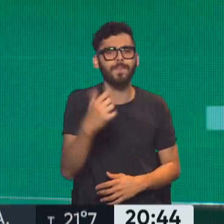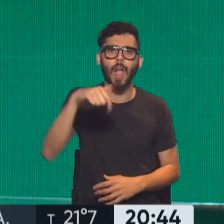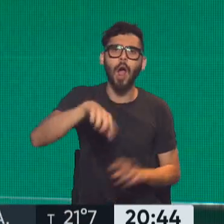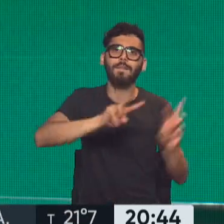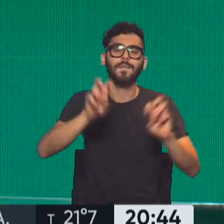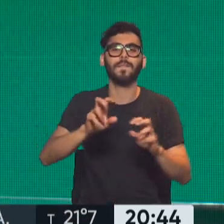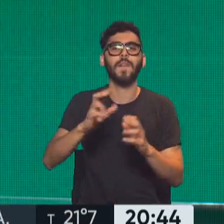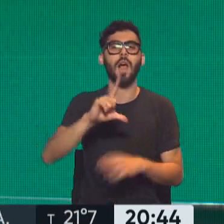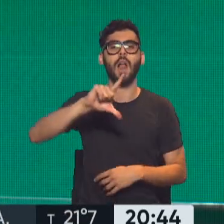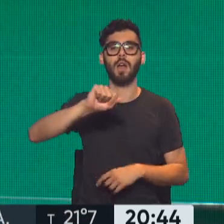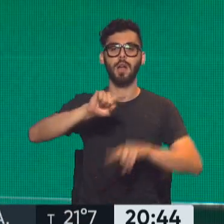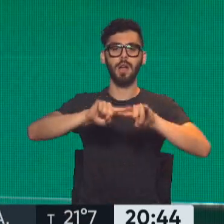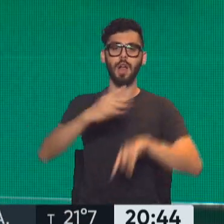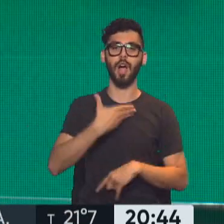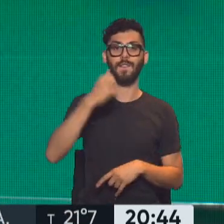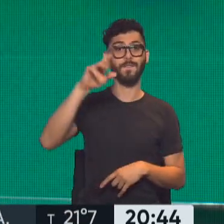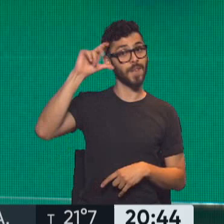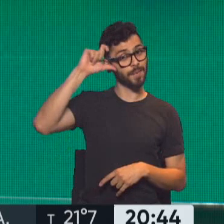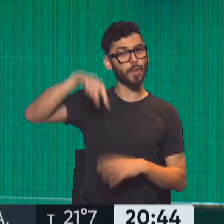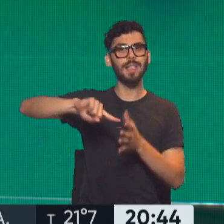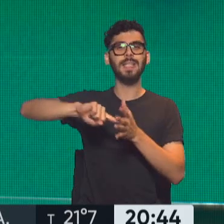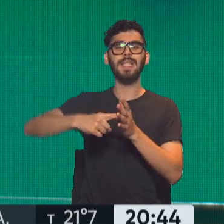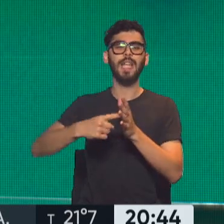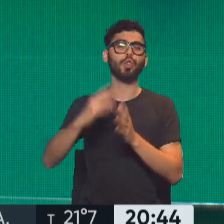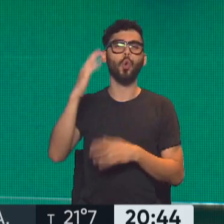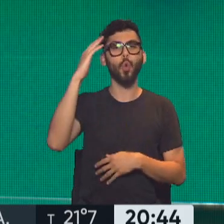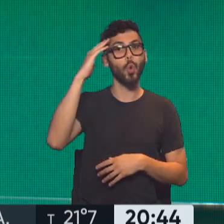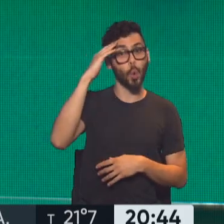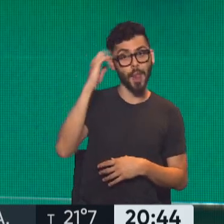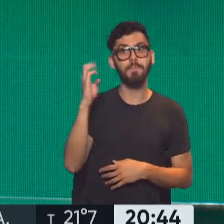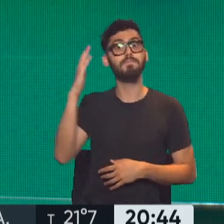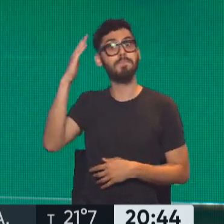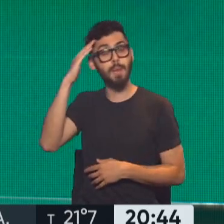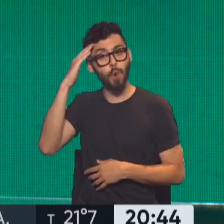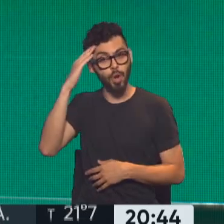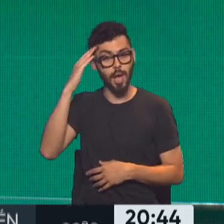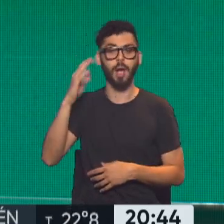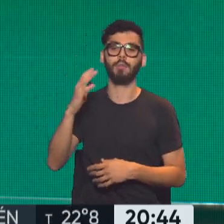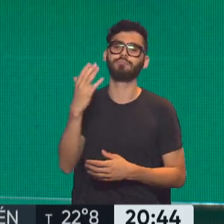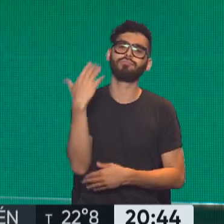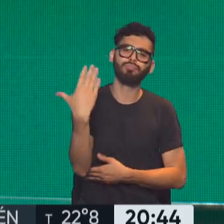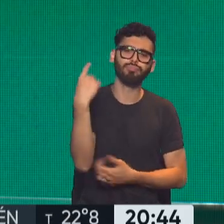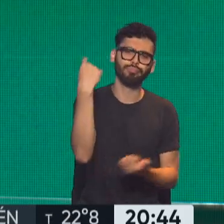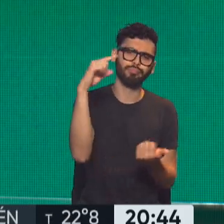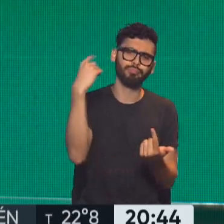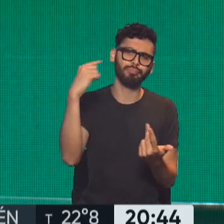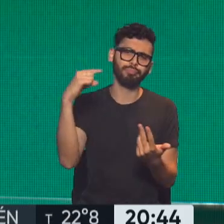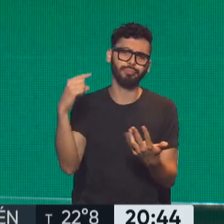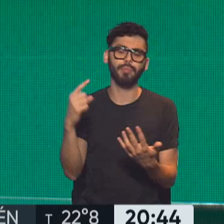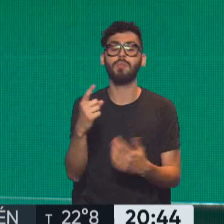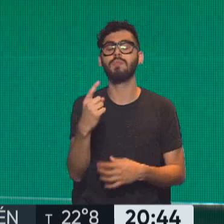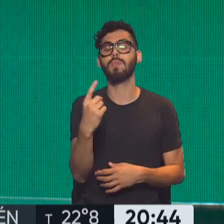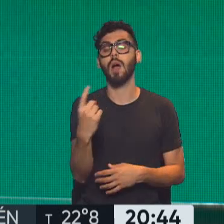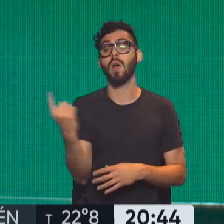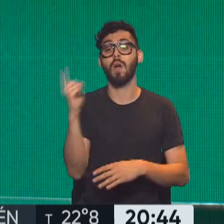hoy al respecto. Esto fue en el Centro Cultural por la Memoria Haroldo Conti, donde diferentes voces pudieron escucharse. En este caso